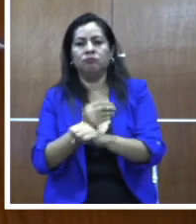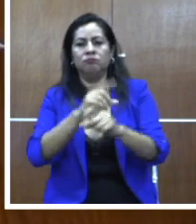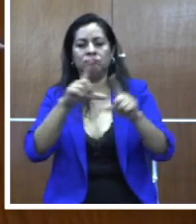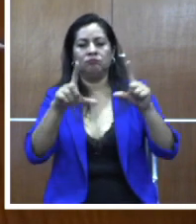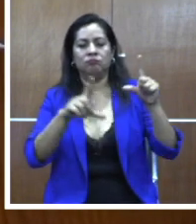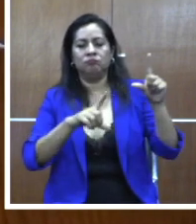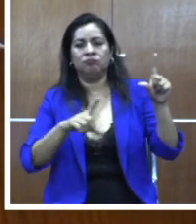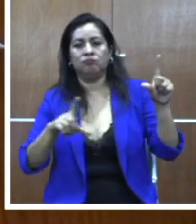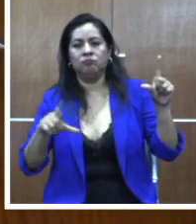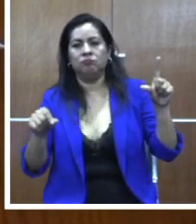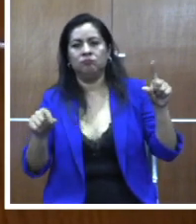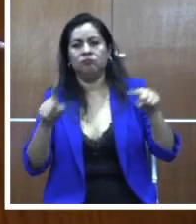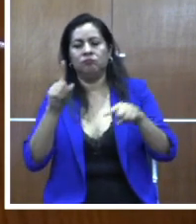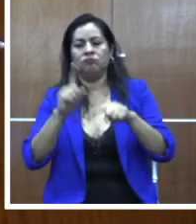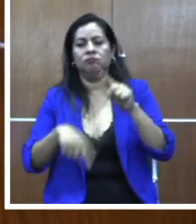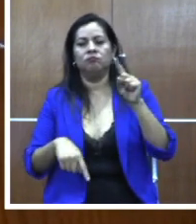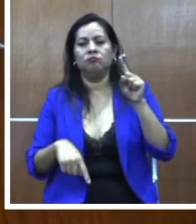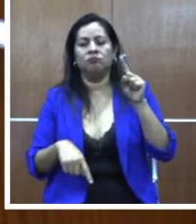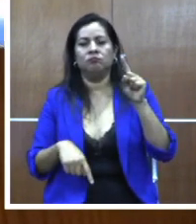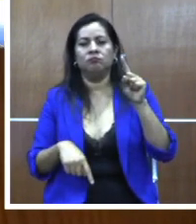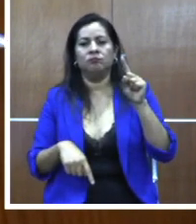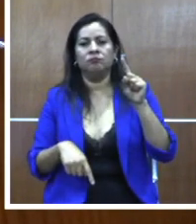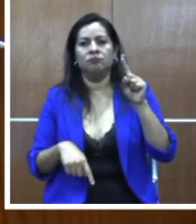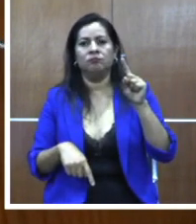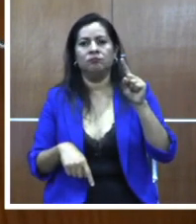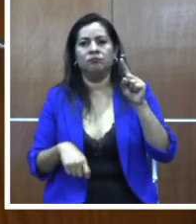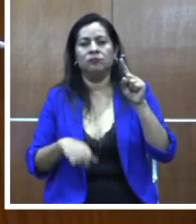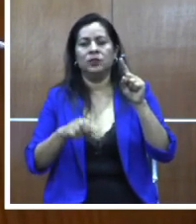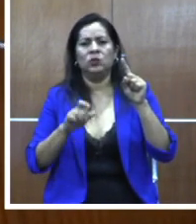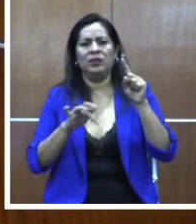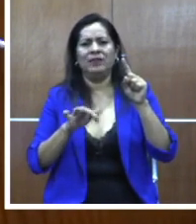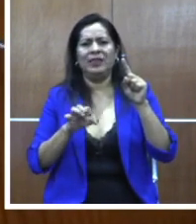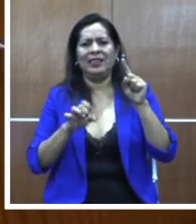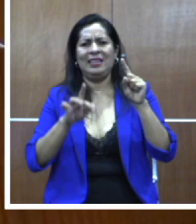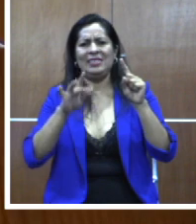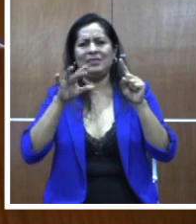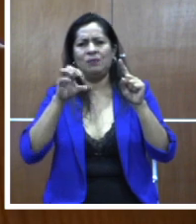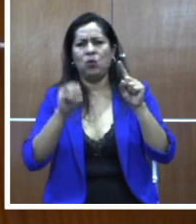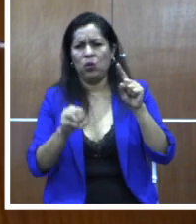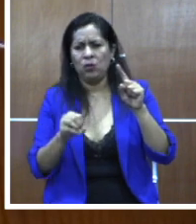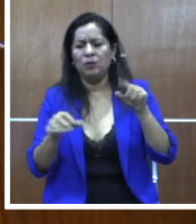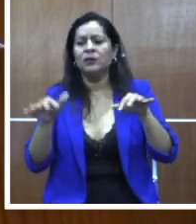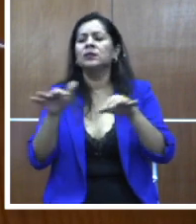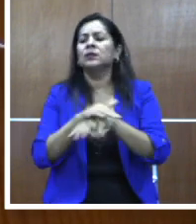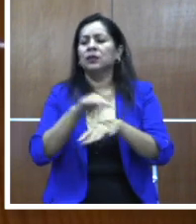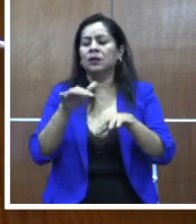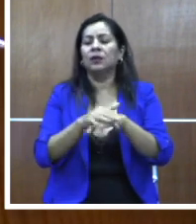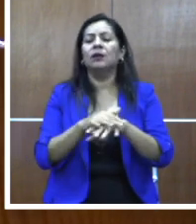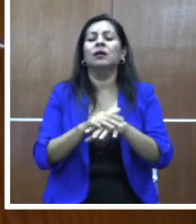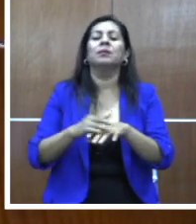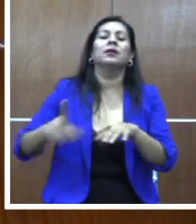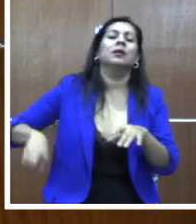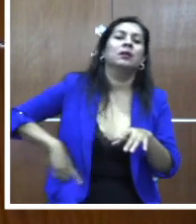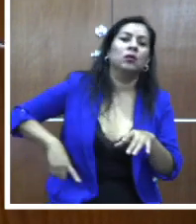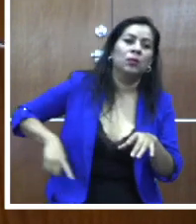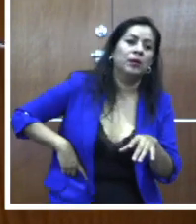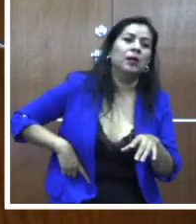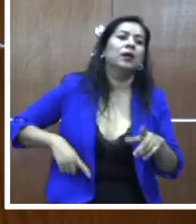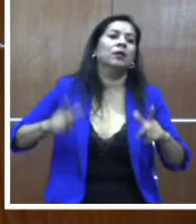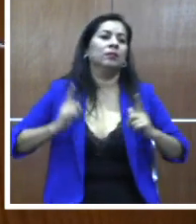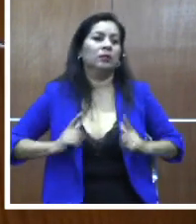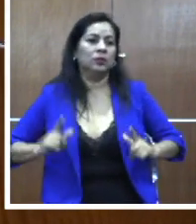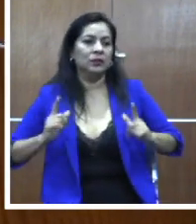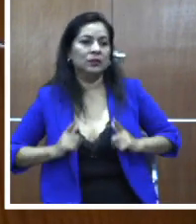República, venciendo al neoliberalismo. Hemos renovado el Ejecutivo, el Legislativo